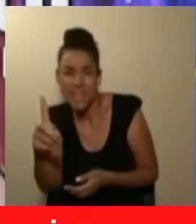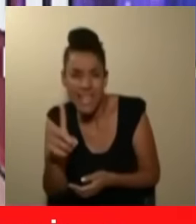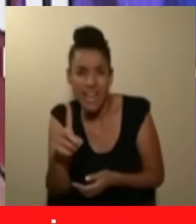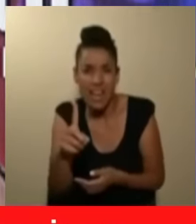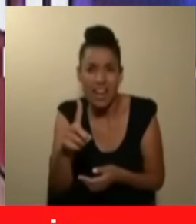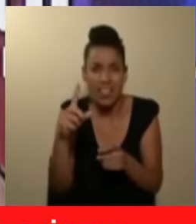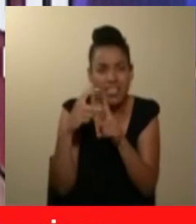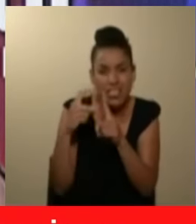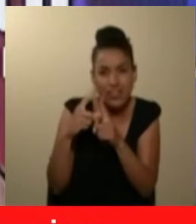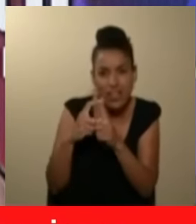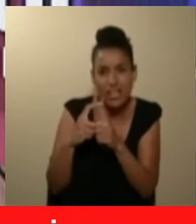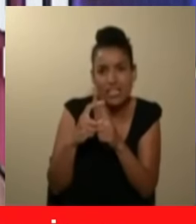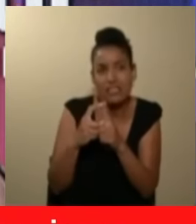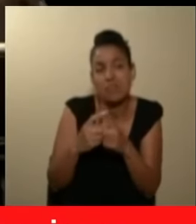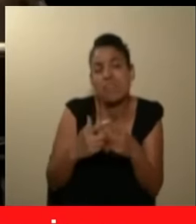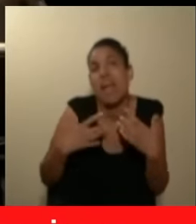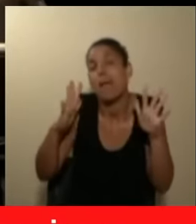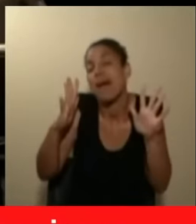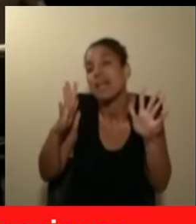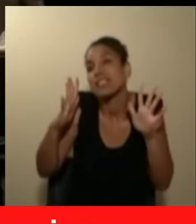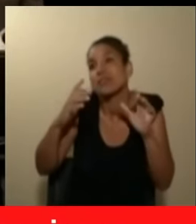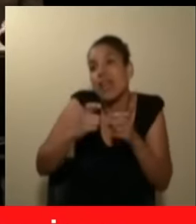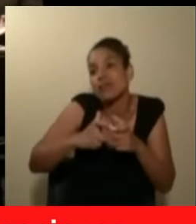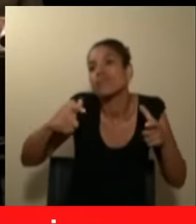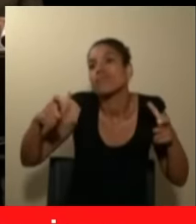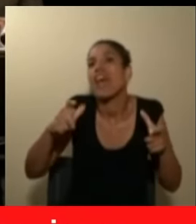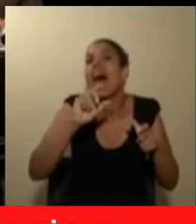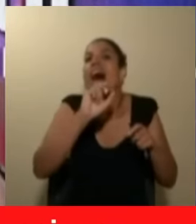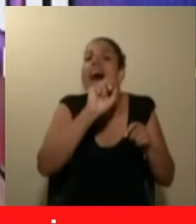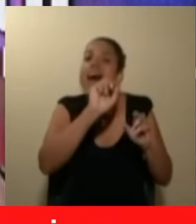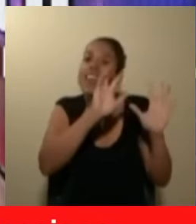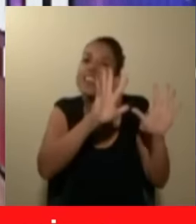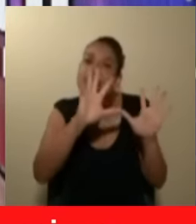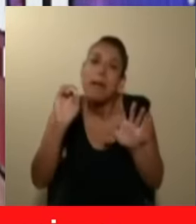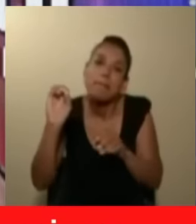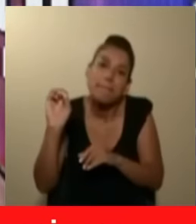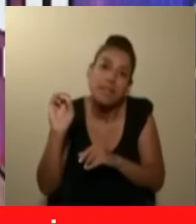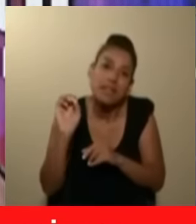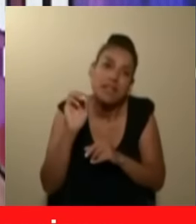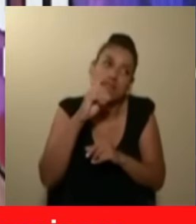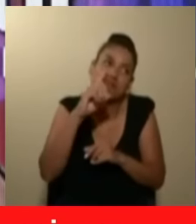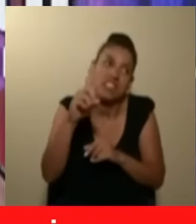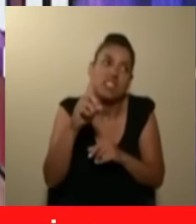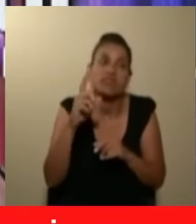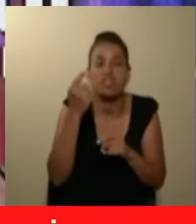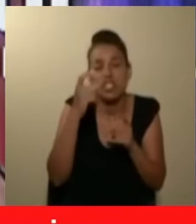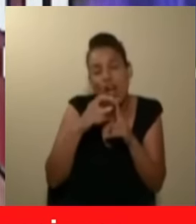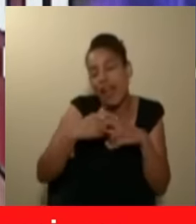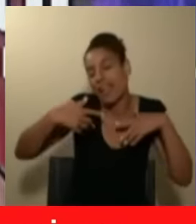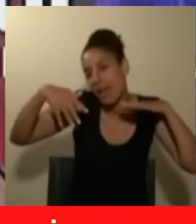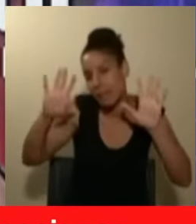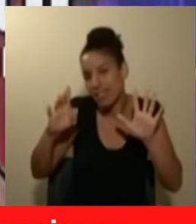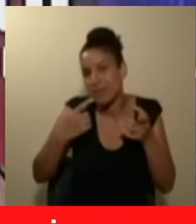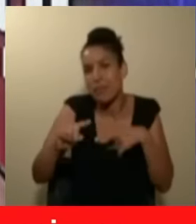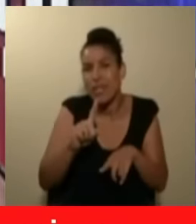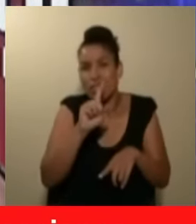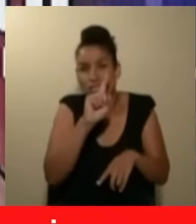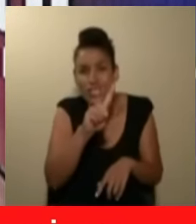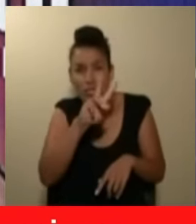a $10.000 quizás. Y quizás lo hubiéramos apoyado, pero 100, 110, 120 mil dólares es